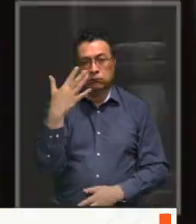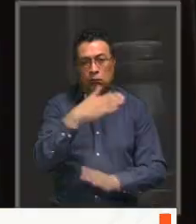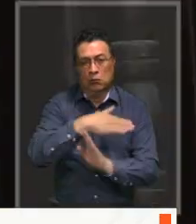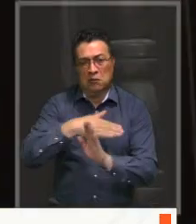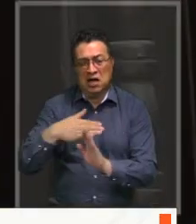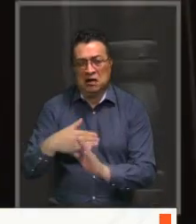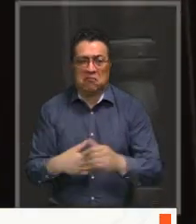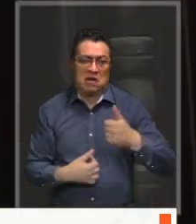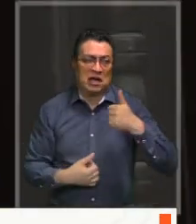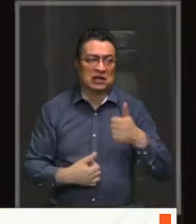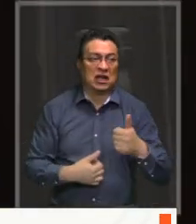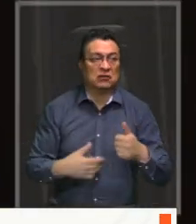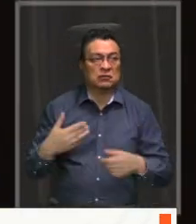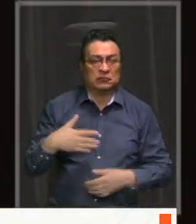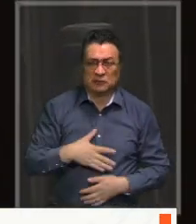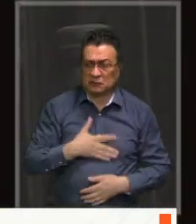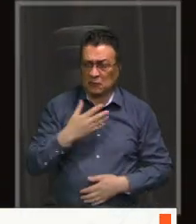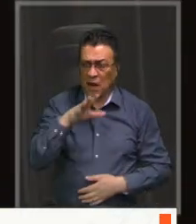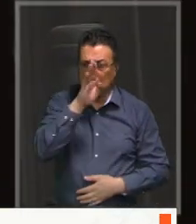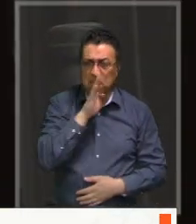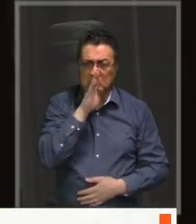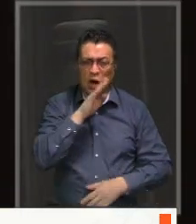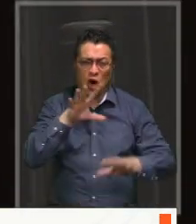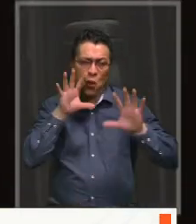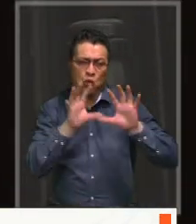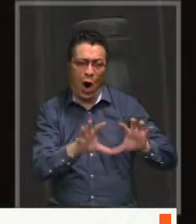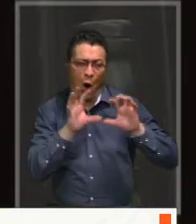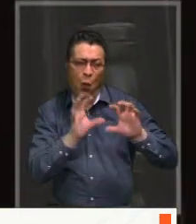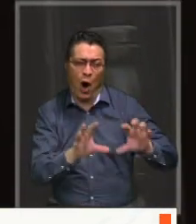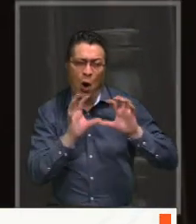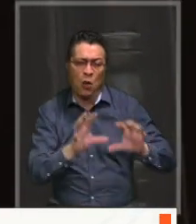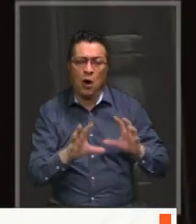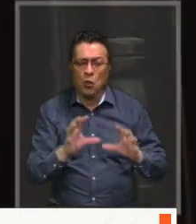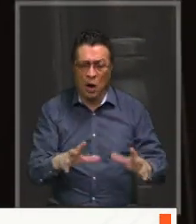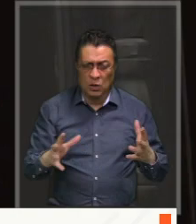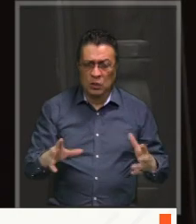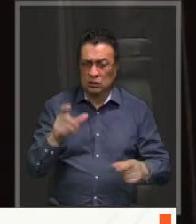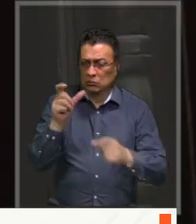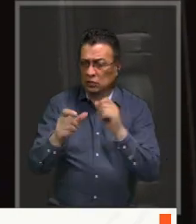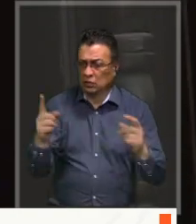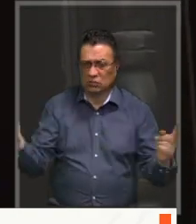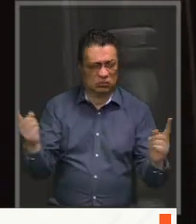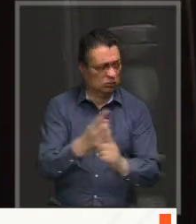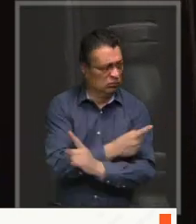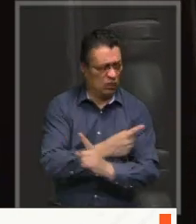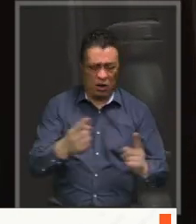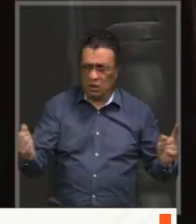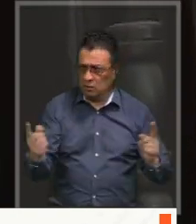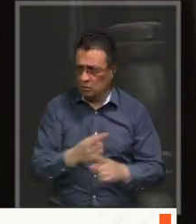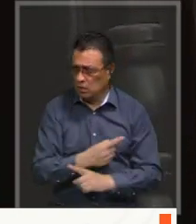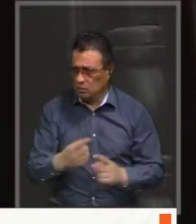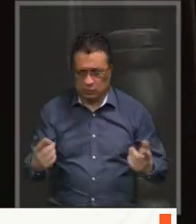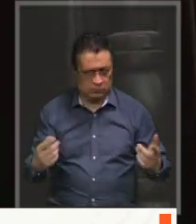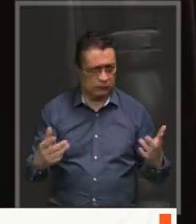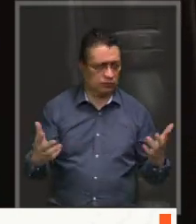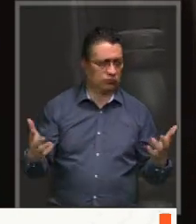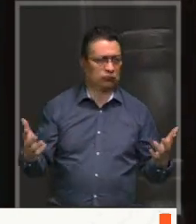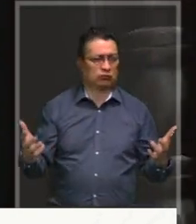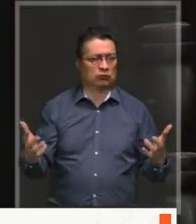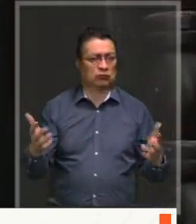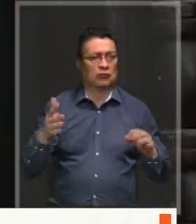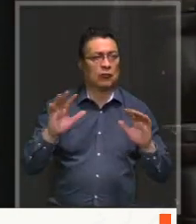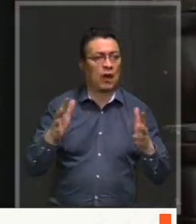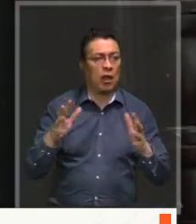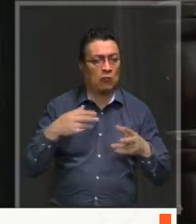5:30, 6, sentí aquí que ladraban mucho los perros y pasaban gente para allá, para acá y cuestiones. Entonces a lo mejor se